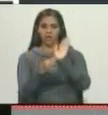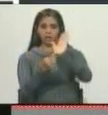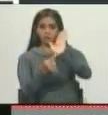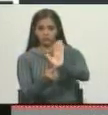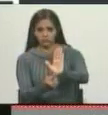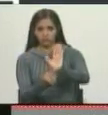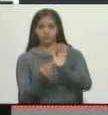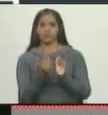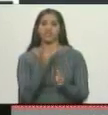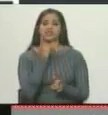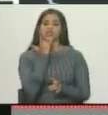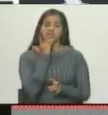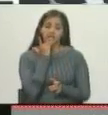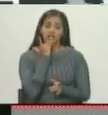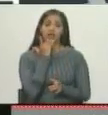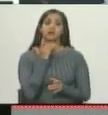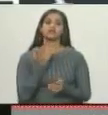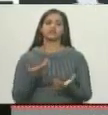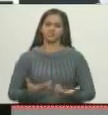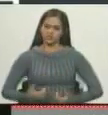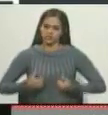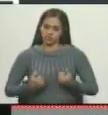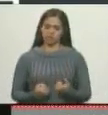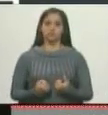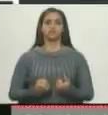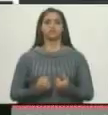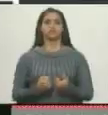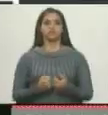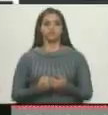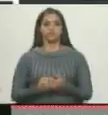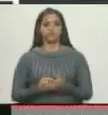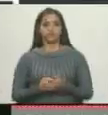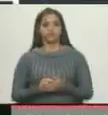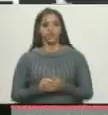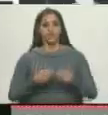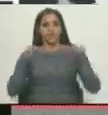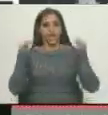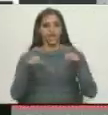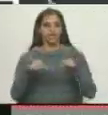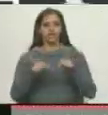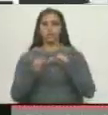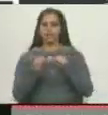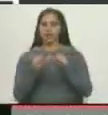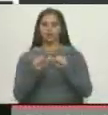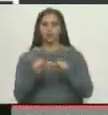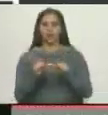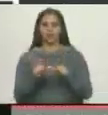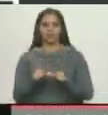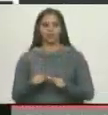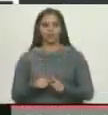dignidad, de coraje y de valentía. Y así vamos a continuar, pues.